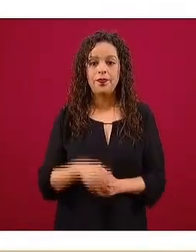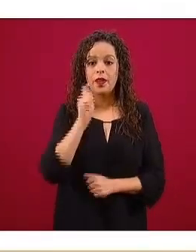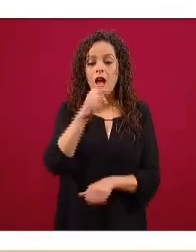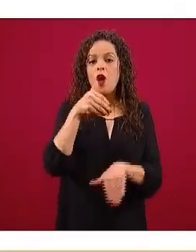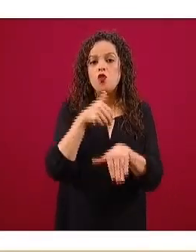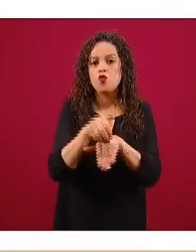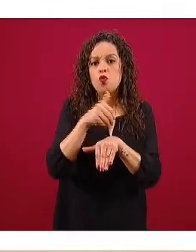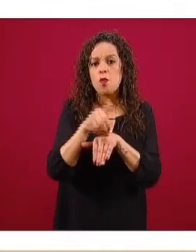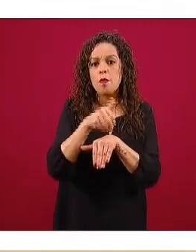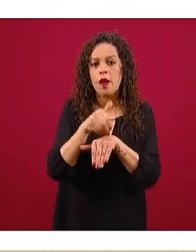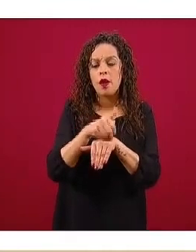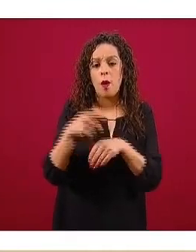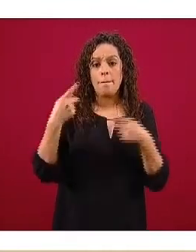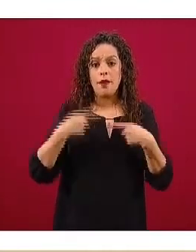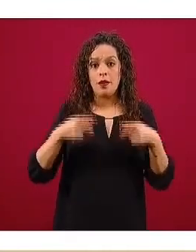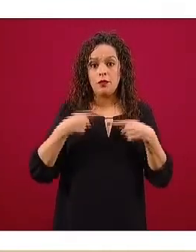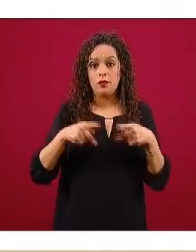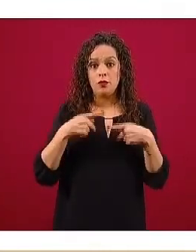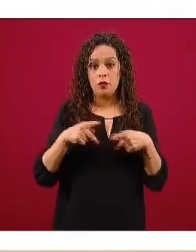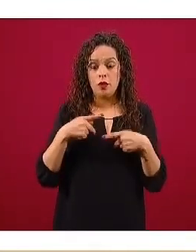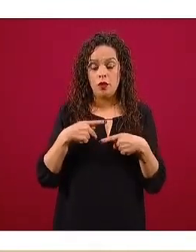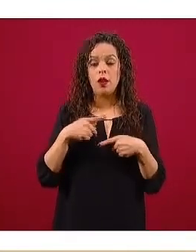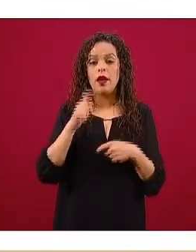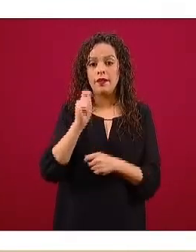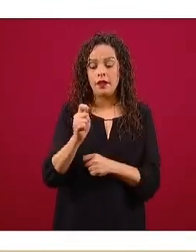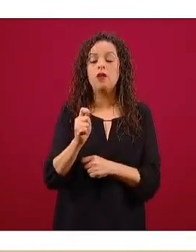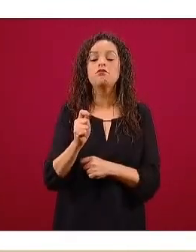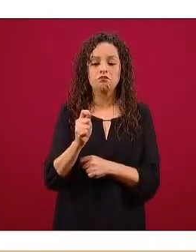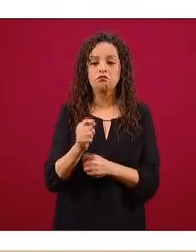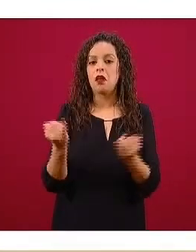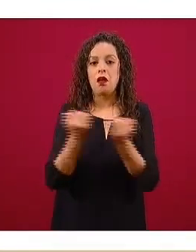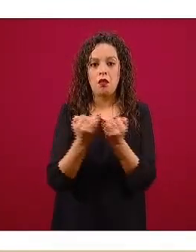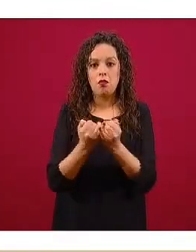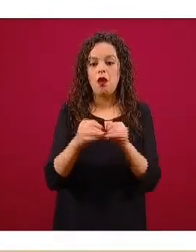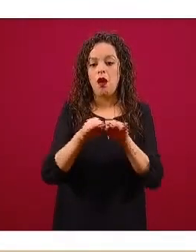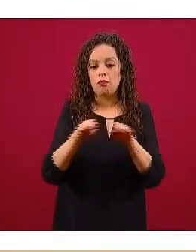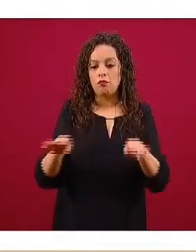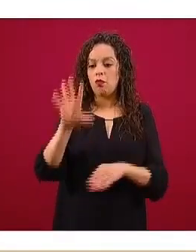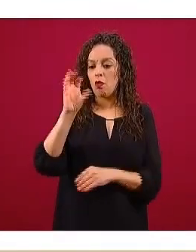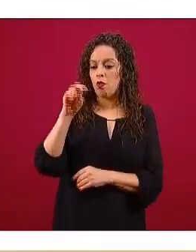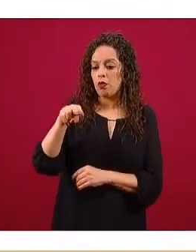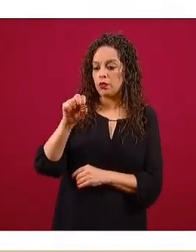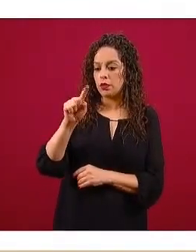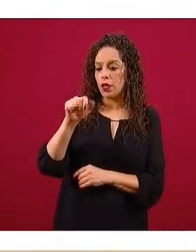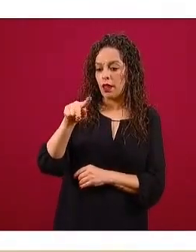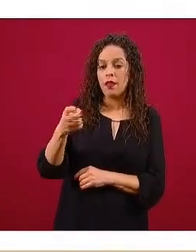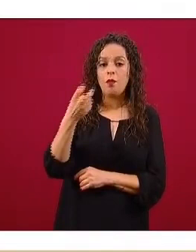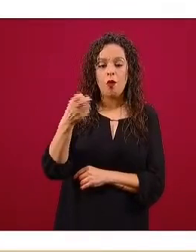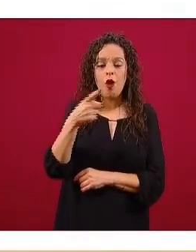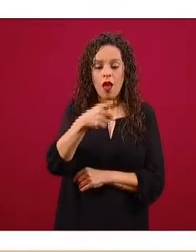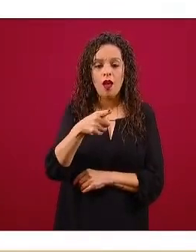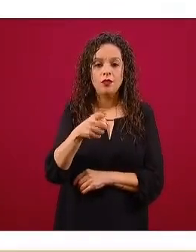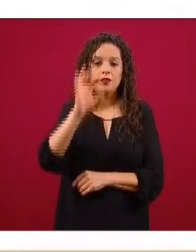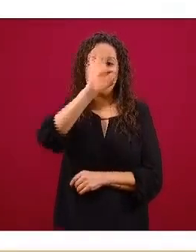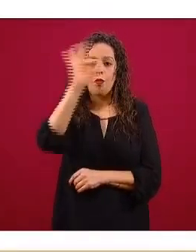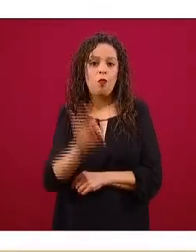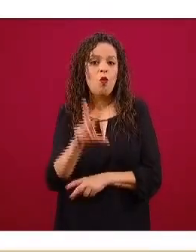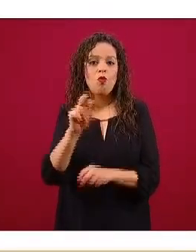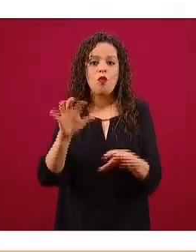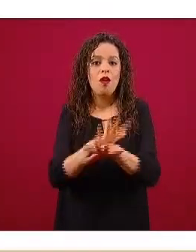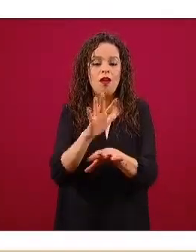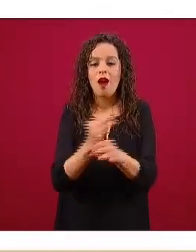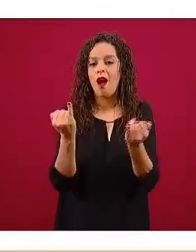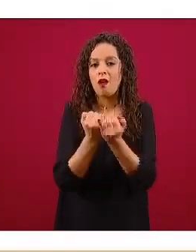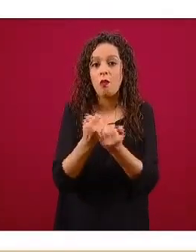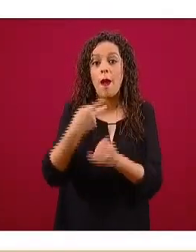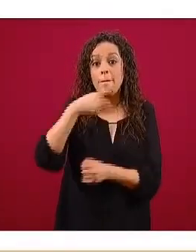de casos han sido, digamos, también constantes, por lo tanto el porcentaje no ha variado, pero tampoco ha disminuido, es